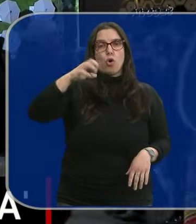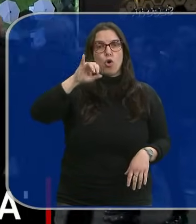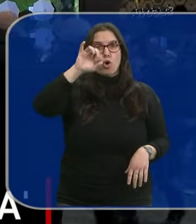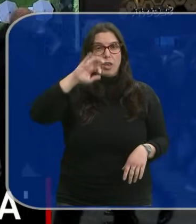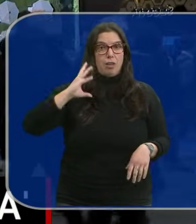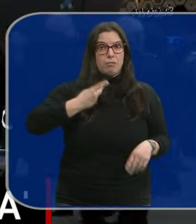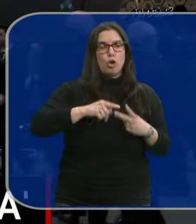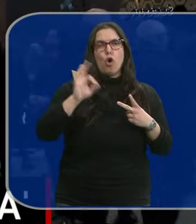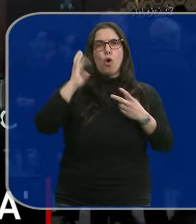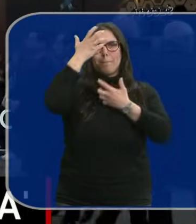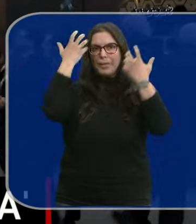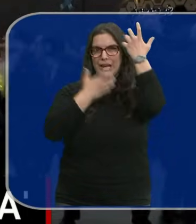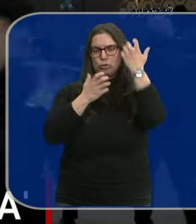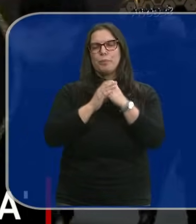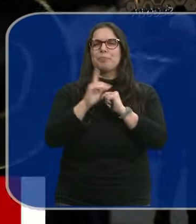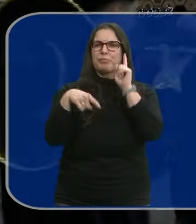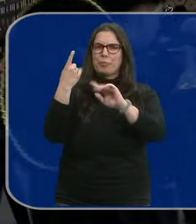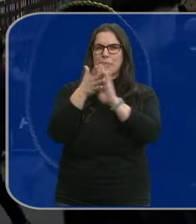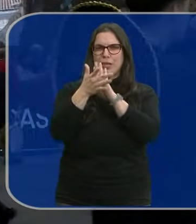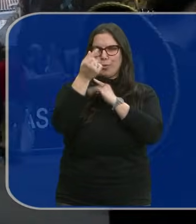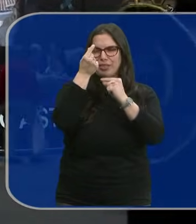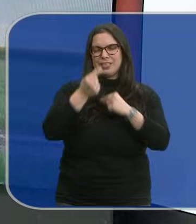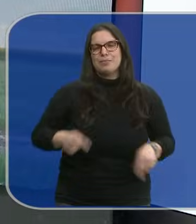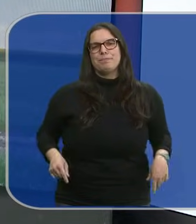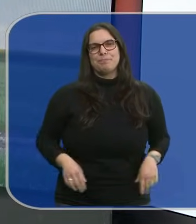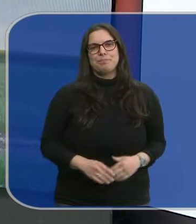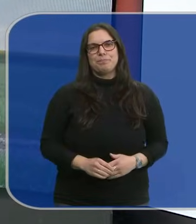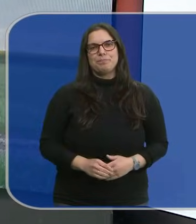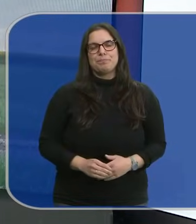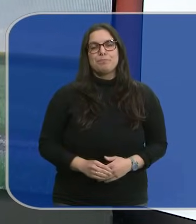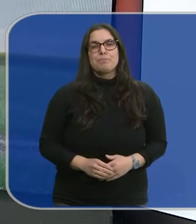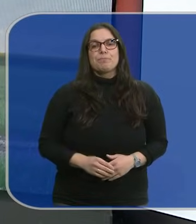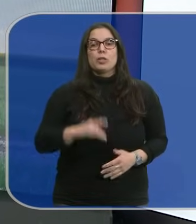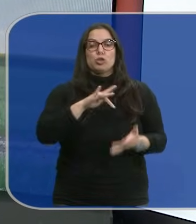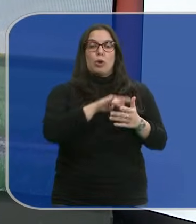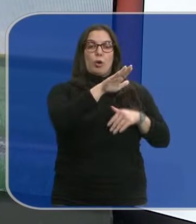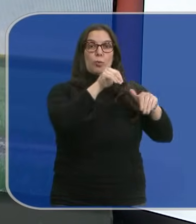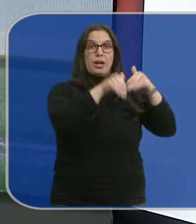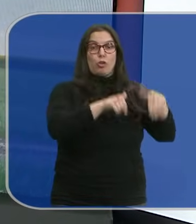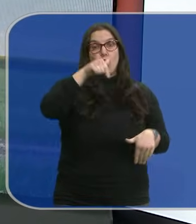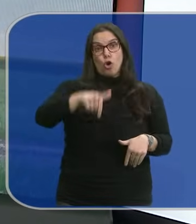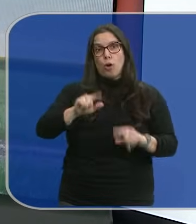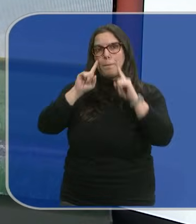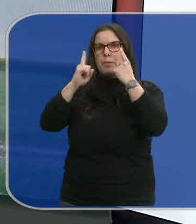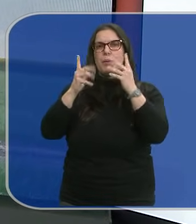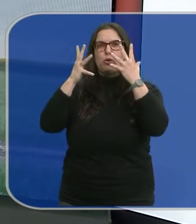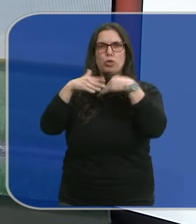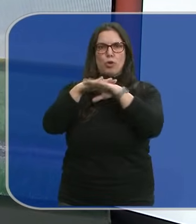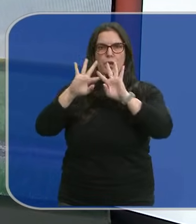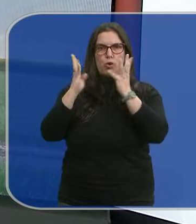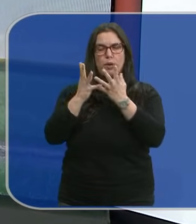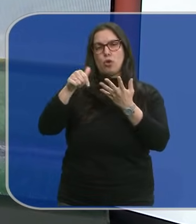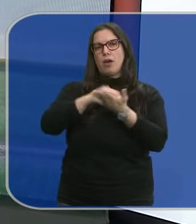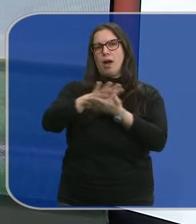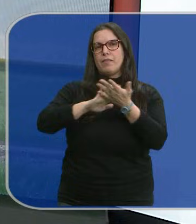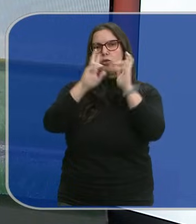o Pablo Picasso. En unos minutos vemos más detalles. Primer Consejo de Gobierno tras la convocatoria electoral. Hoy se ha hablado de